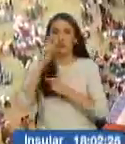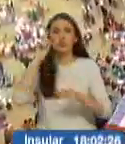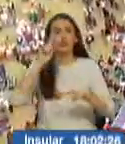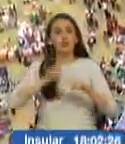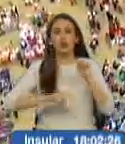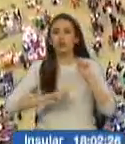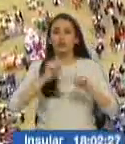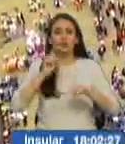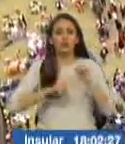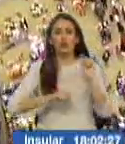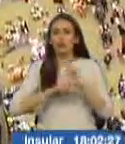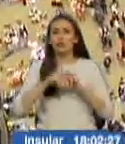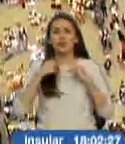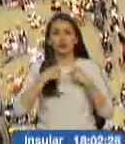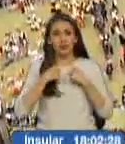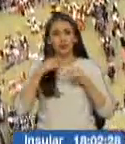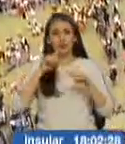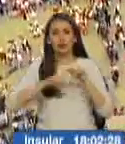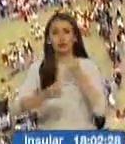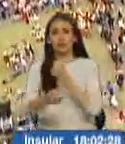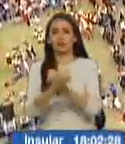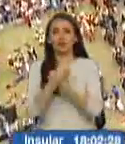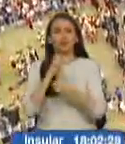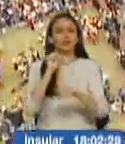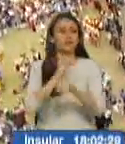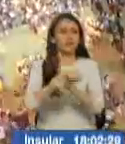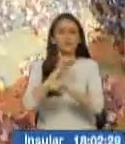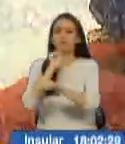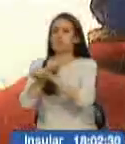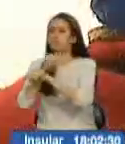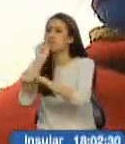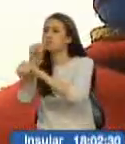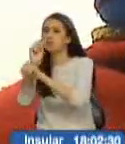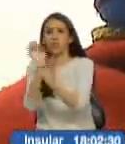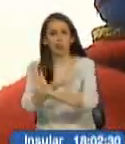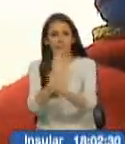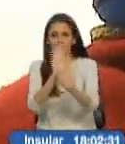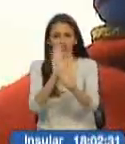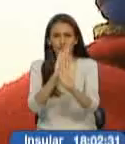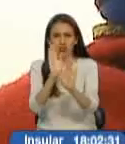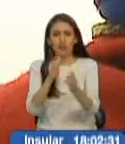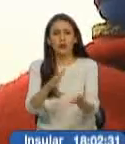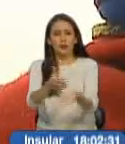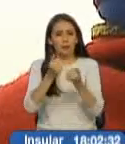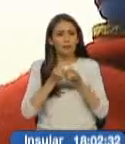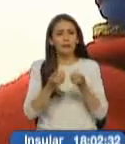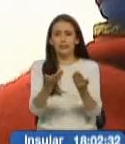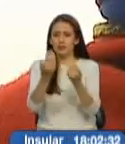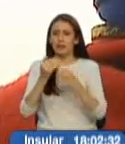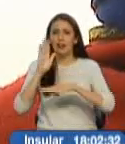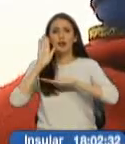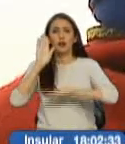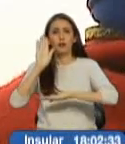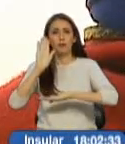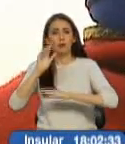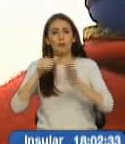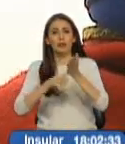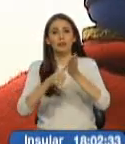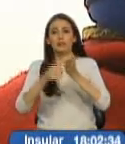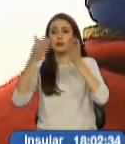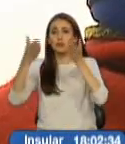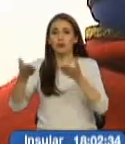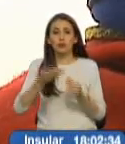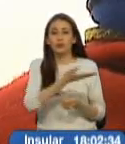los vamos a traicionar. Señores ministros, tienen un compromiso inmenso con este pueblo hidalgo, con este